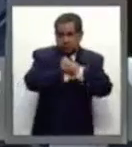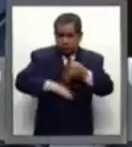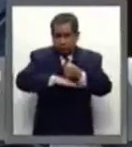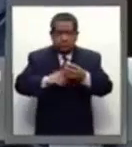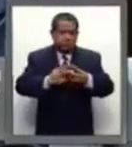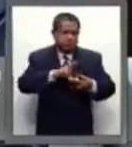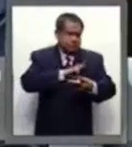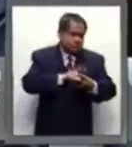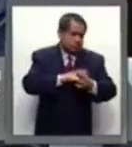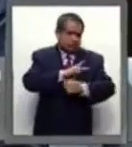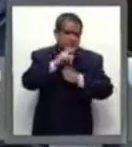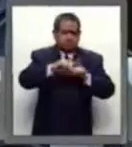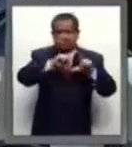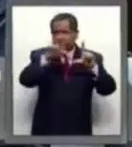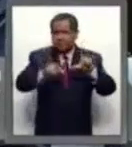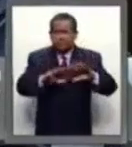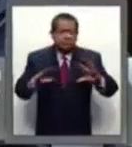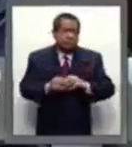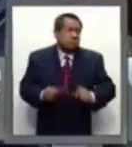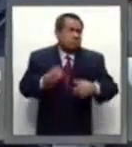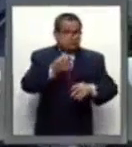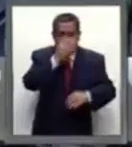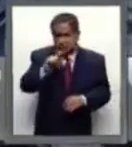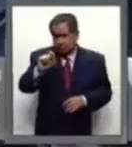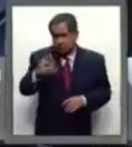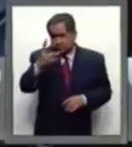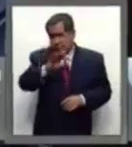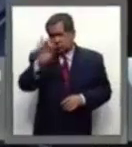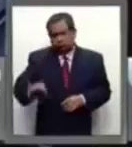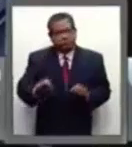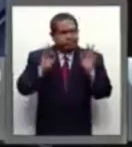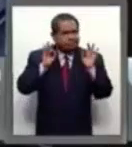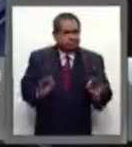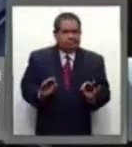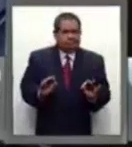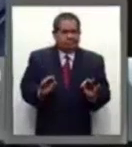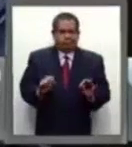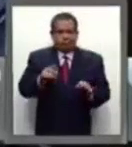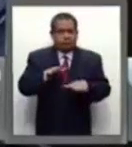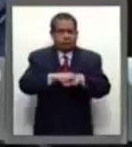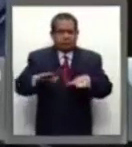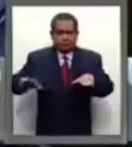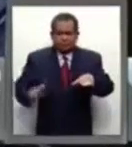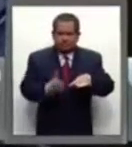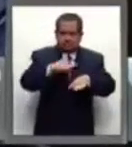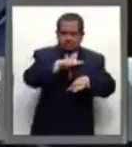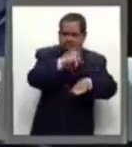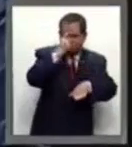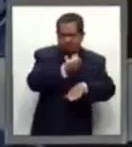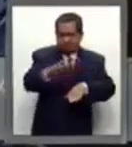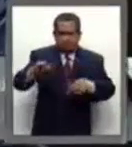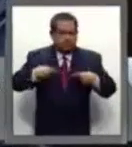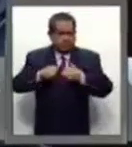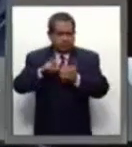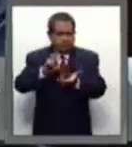y privadas en el país, solo el 24% cuenta con infraestructura en lo que se refiere a rampas para personas con